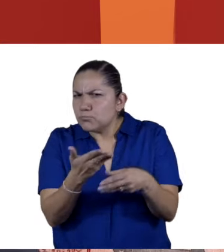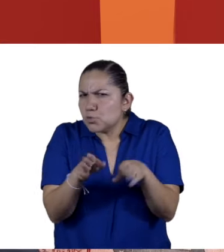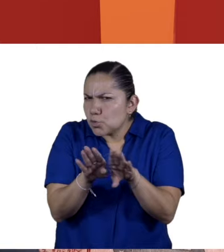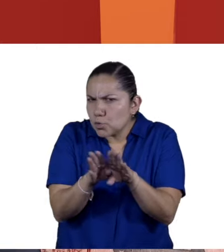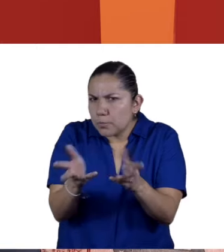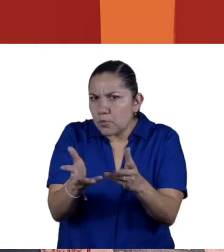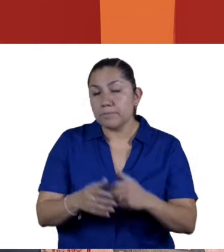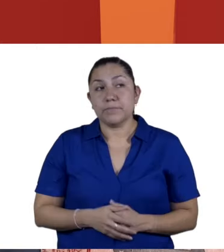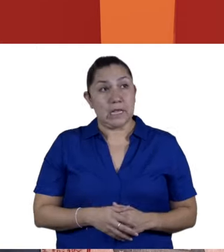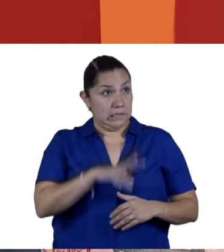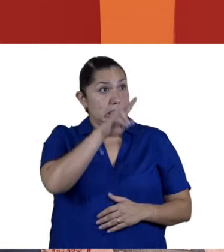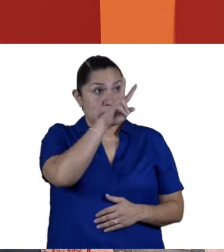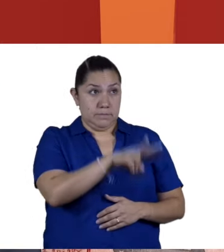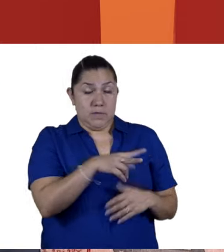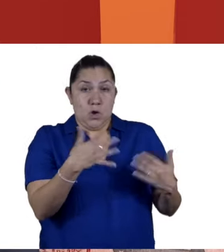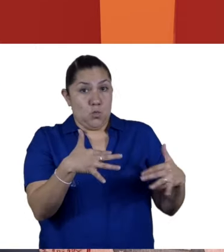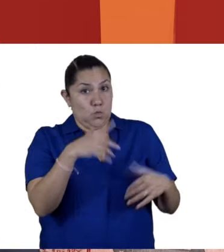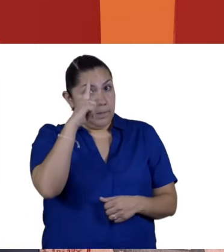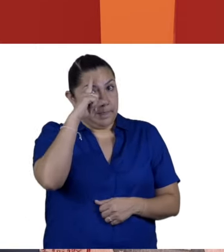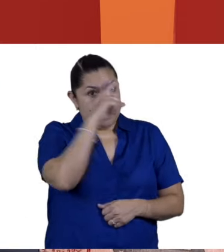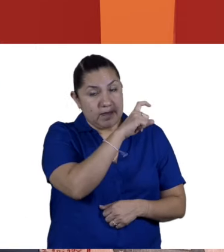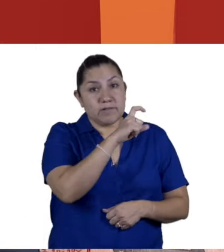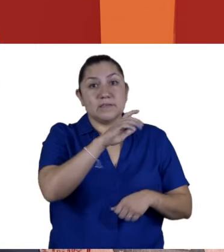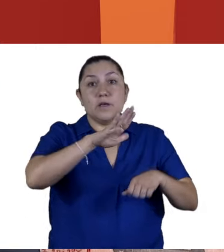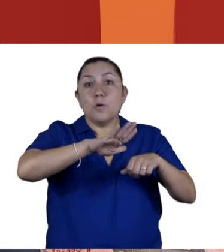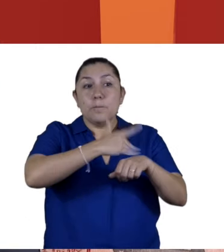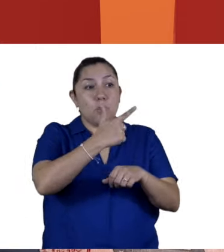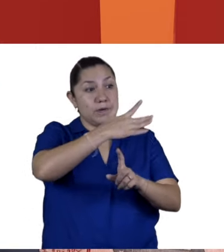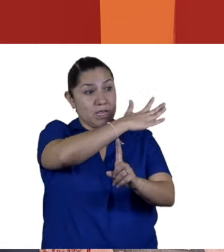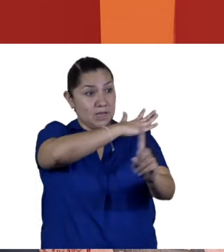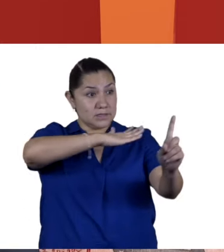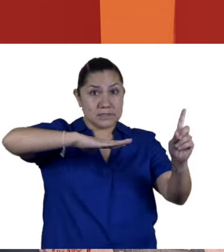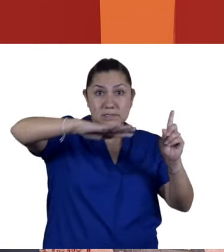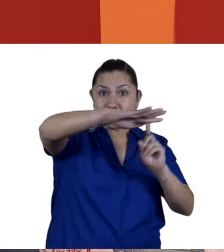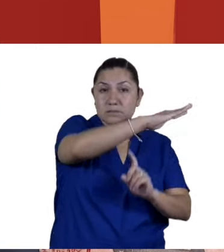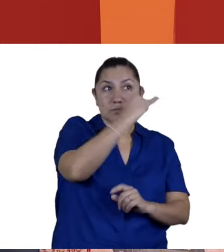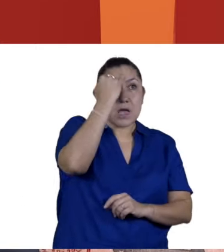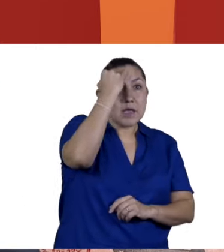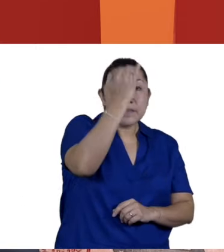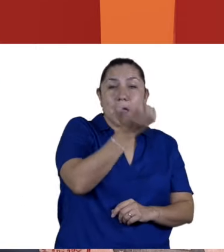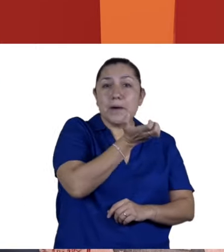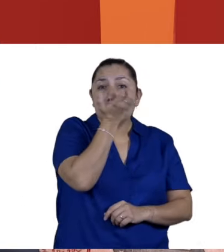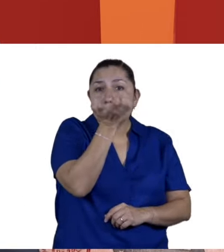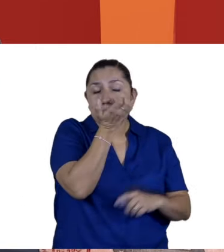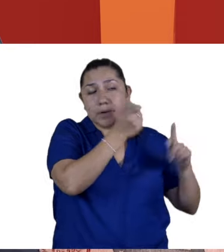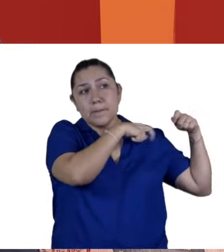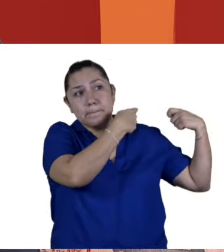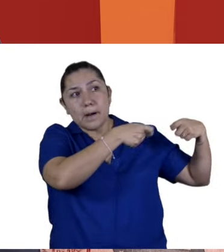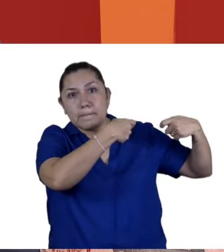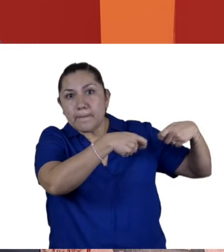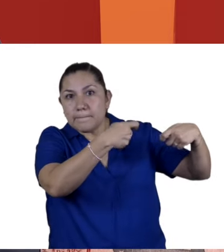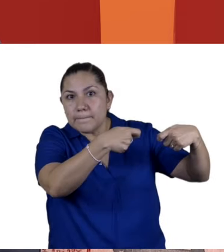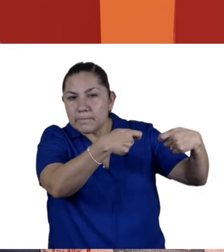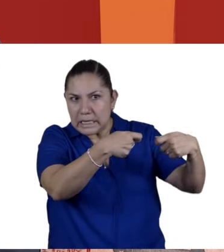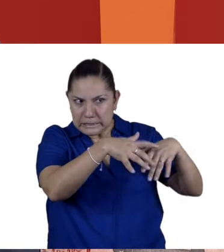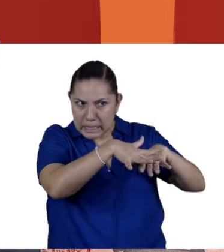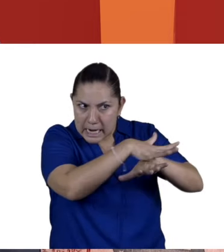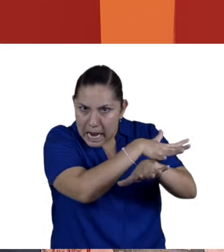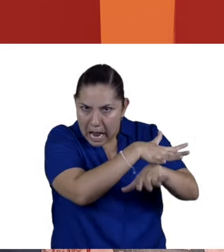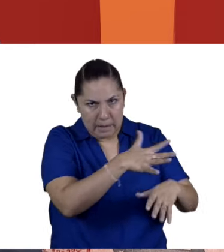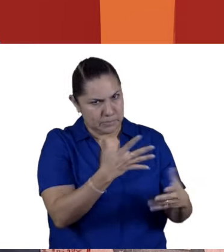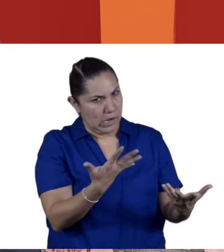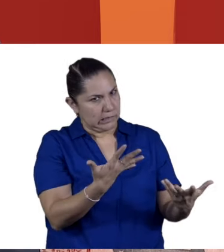complejo porque es un problema sistemático y cambiar el sistema es muy difícil. Es difícil